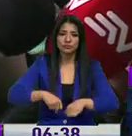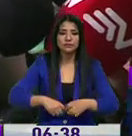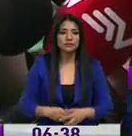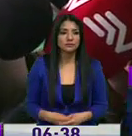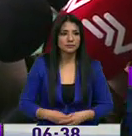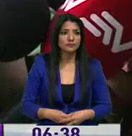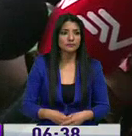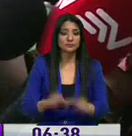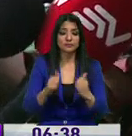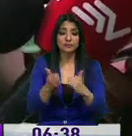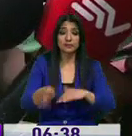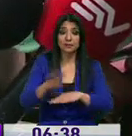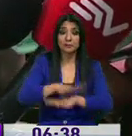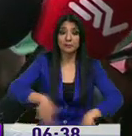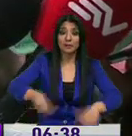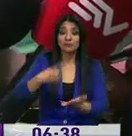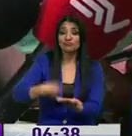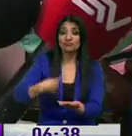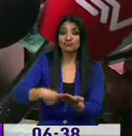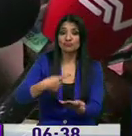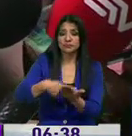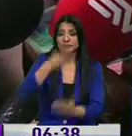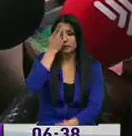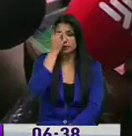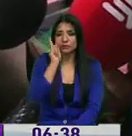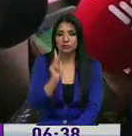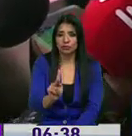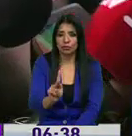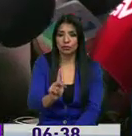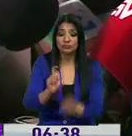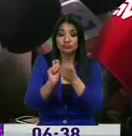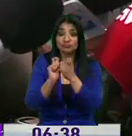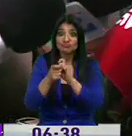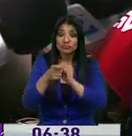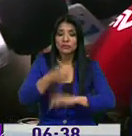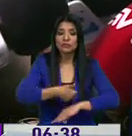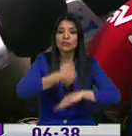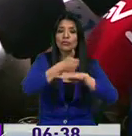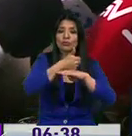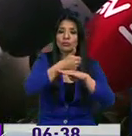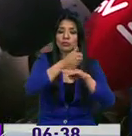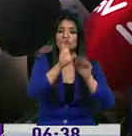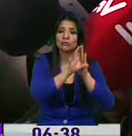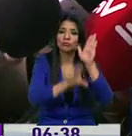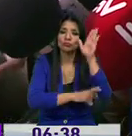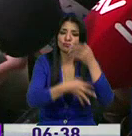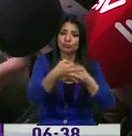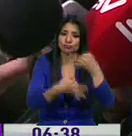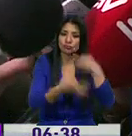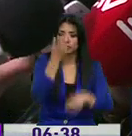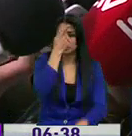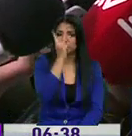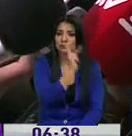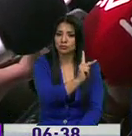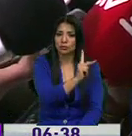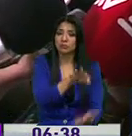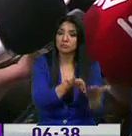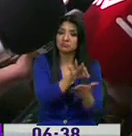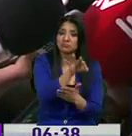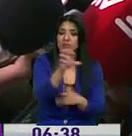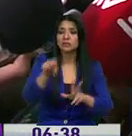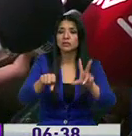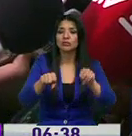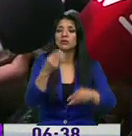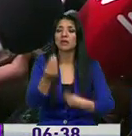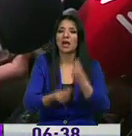resolución del pleno vamos a tomar una decisión de enviar este enmienda a la corte constitucional para que ella decida su camino adecuado